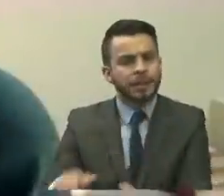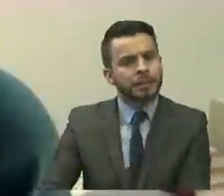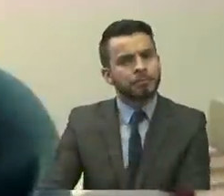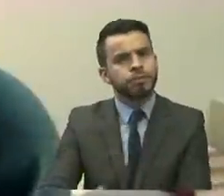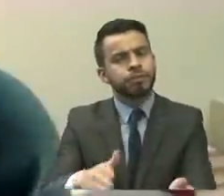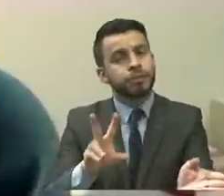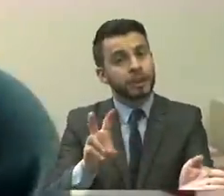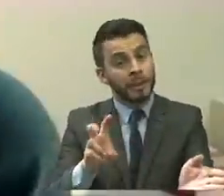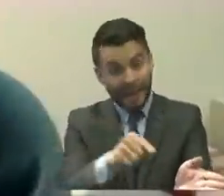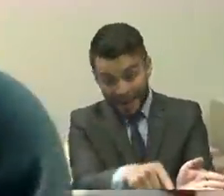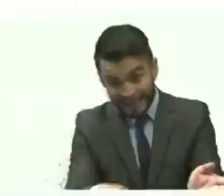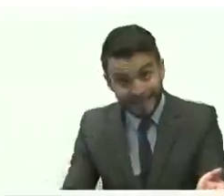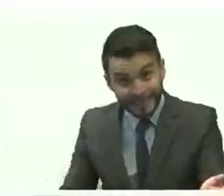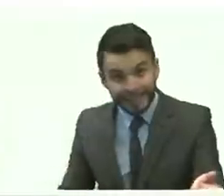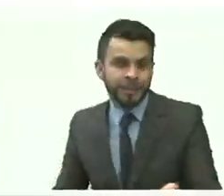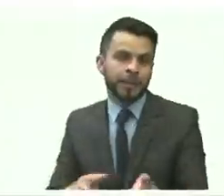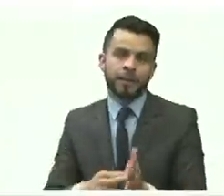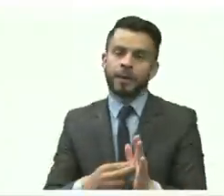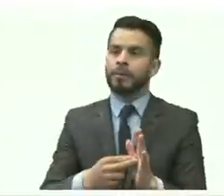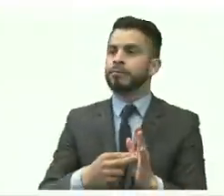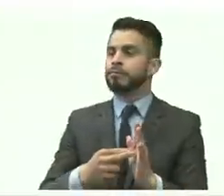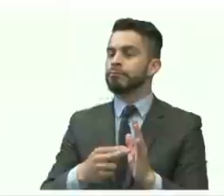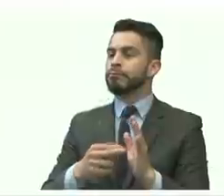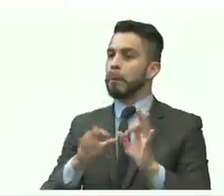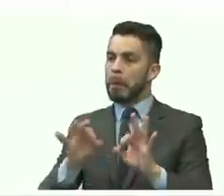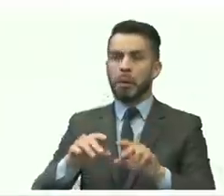mantenido a Bogotá en la vanguardia.